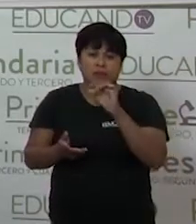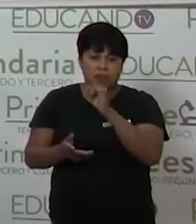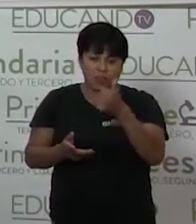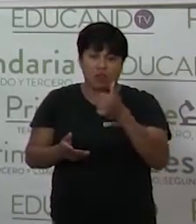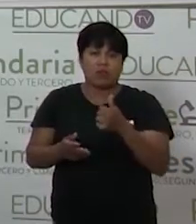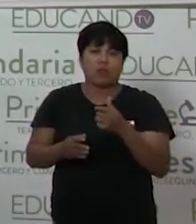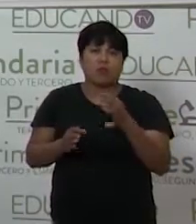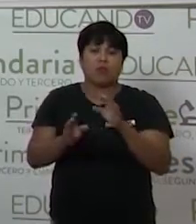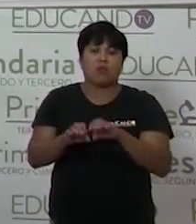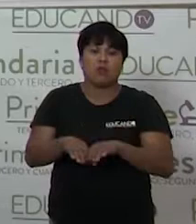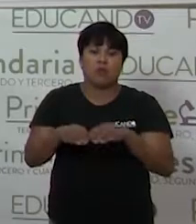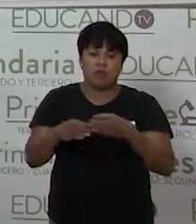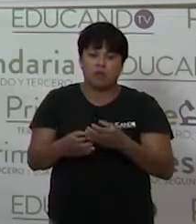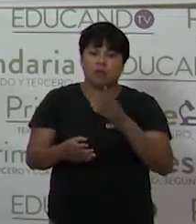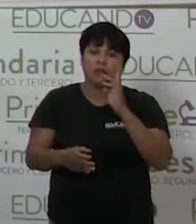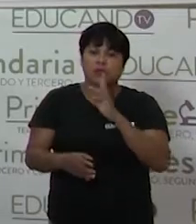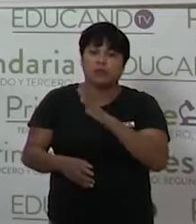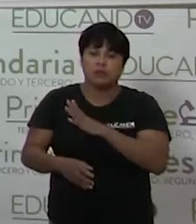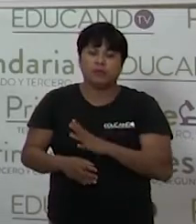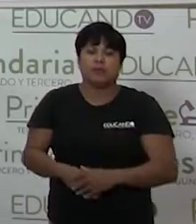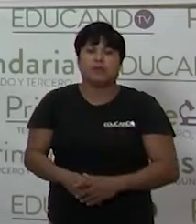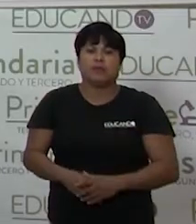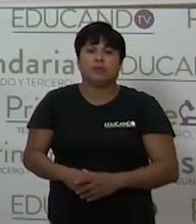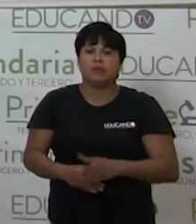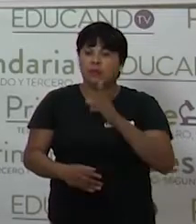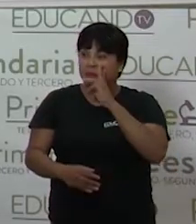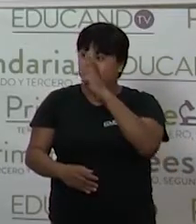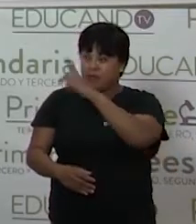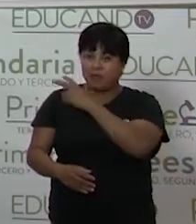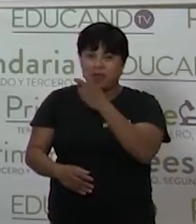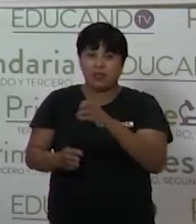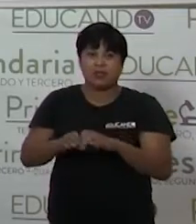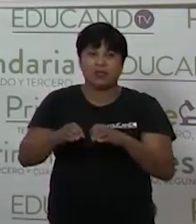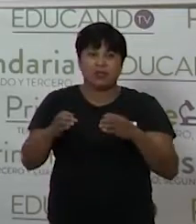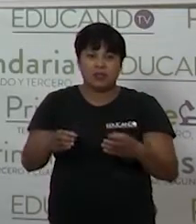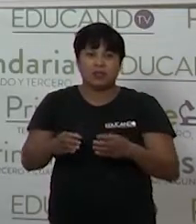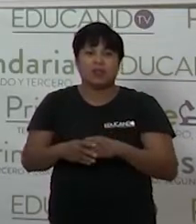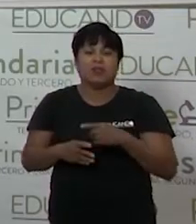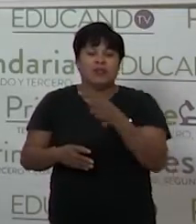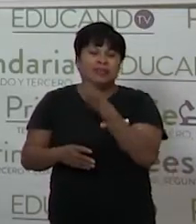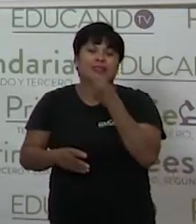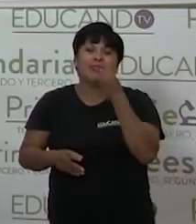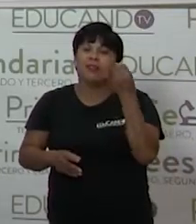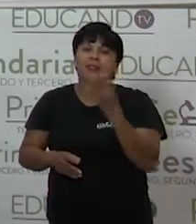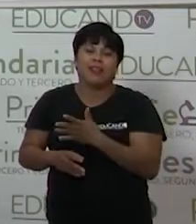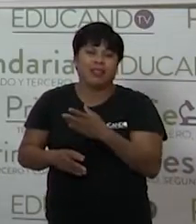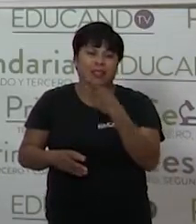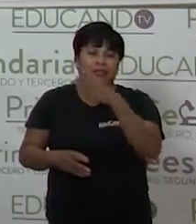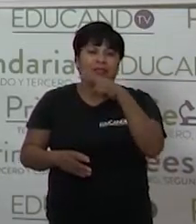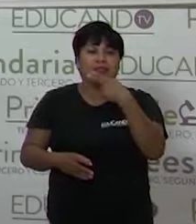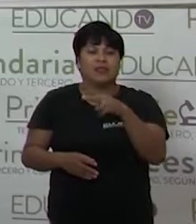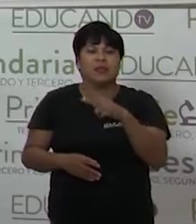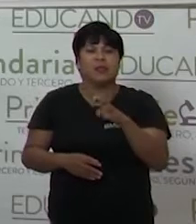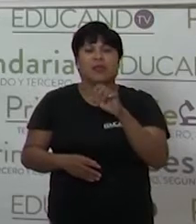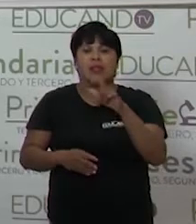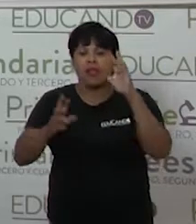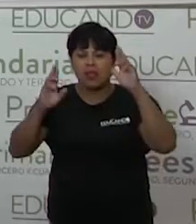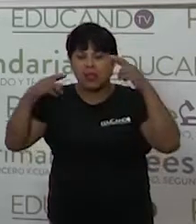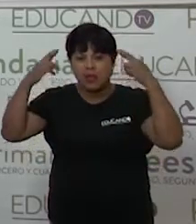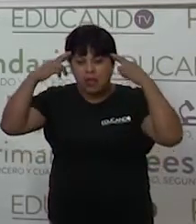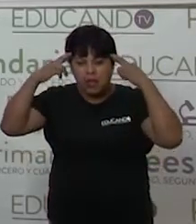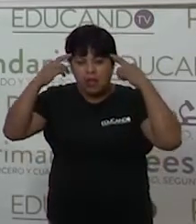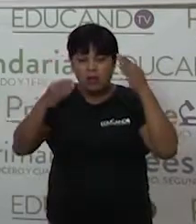aquí tenemos 2 ya leyeron este cuento ya se los leyeron está muy padre se llama el rey